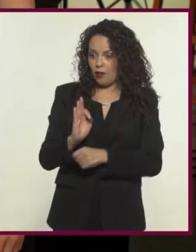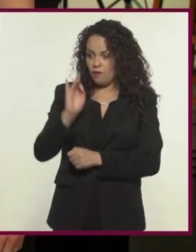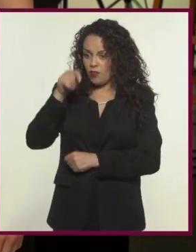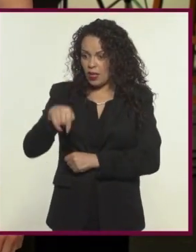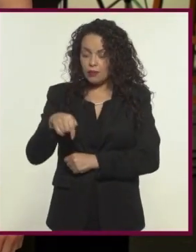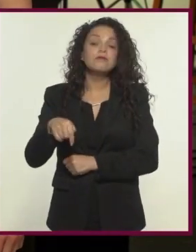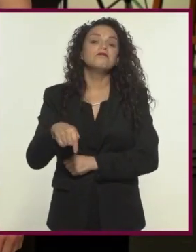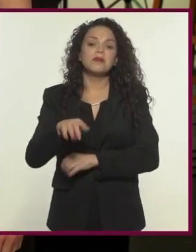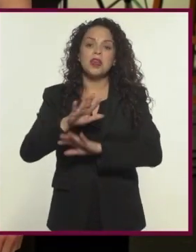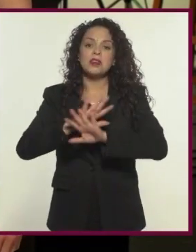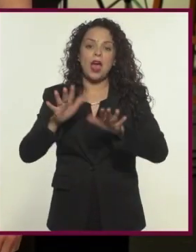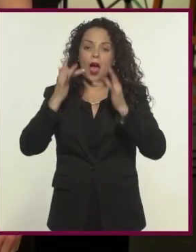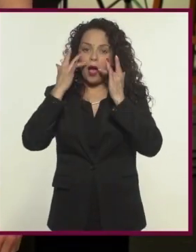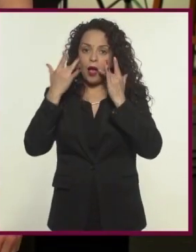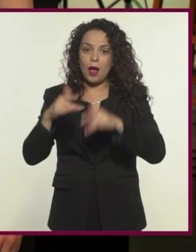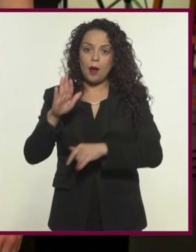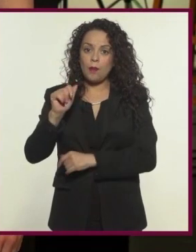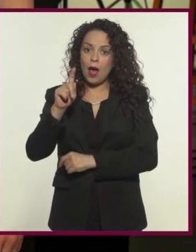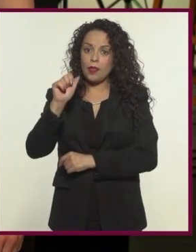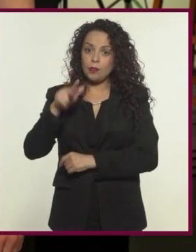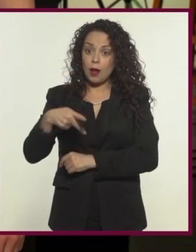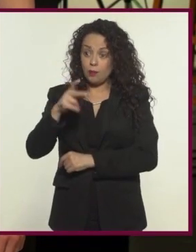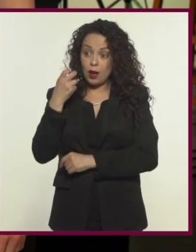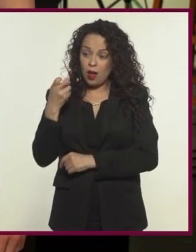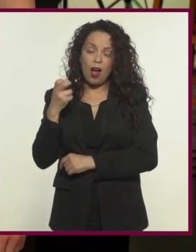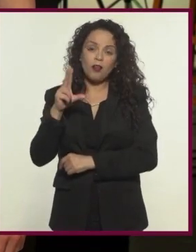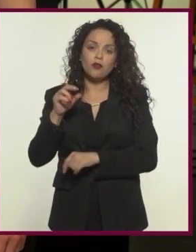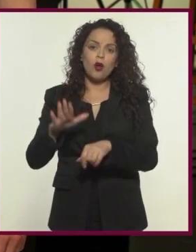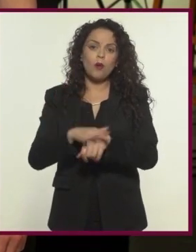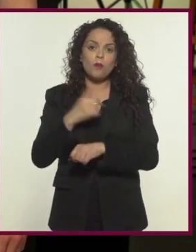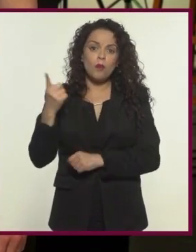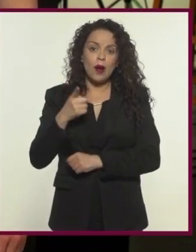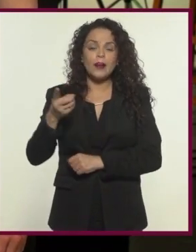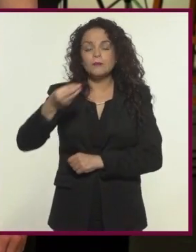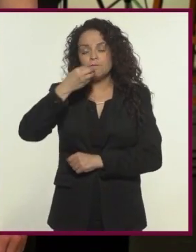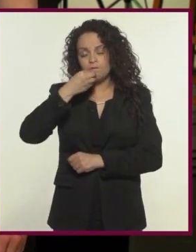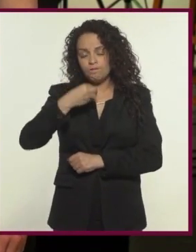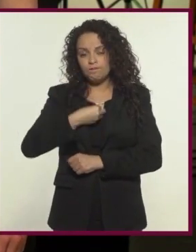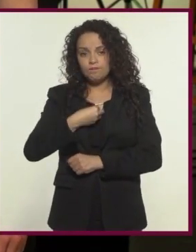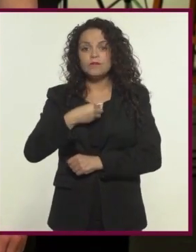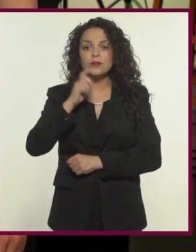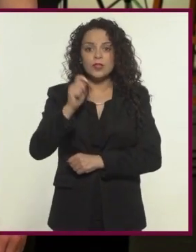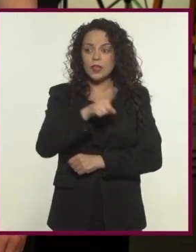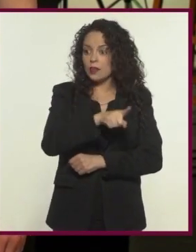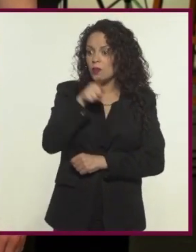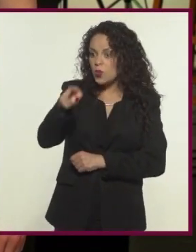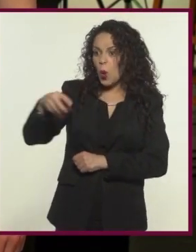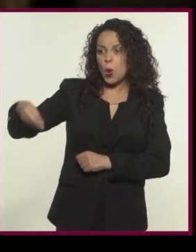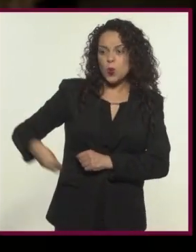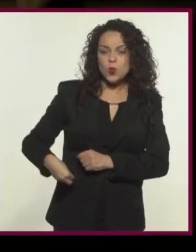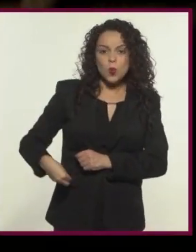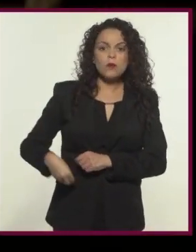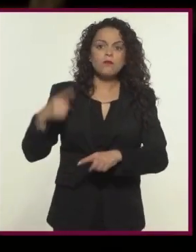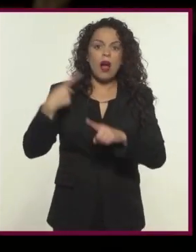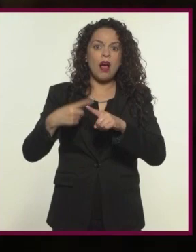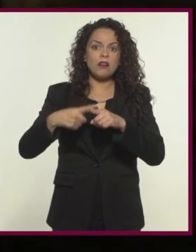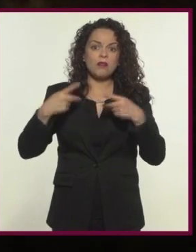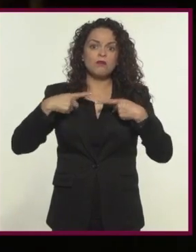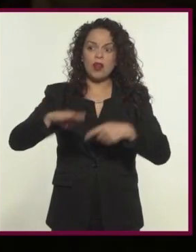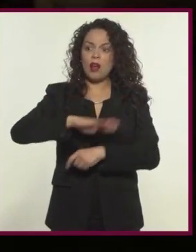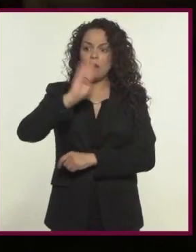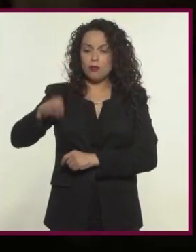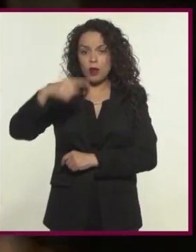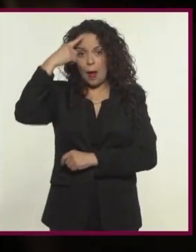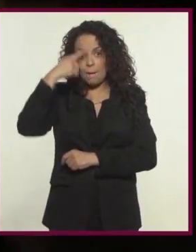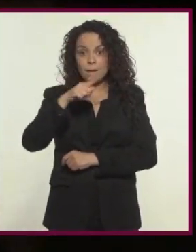Bruce deja de ser Batman, pero no porque haya logrado su cometido, sino porque se ve obligado a ser señalado como culpable de la muerte de alguien